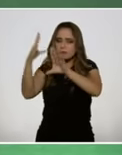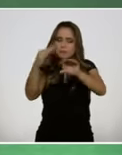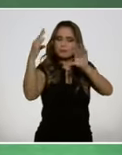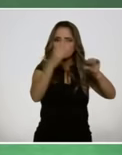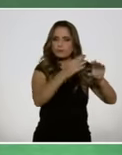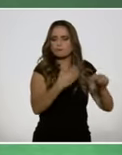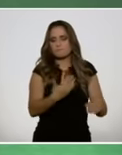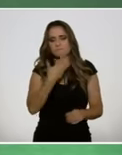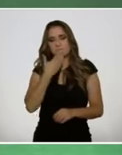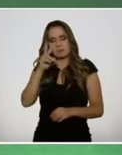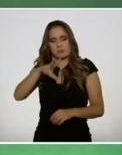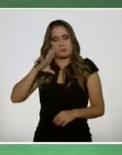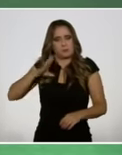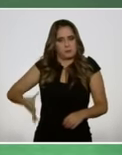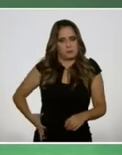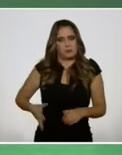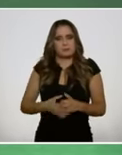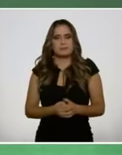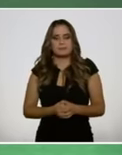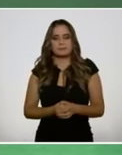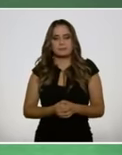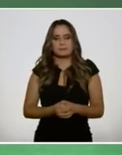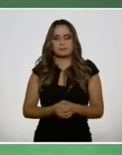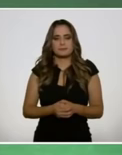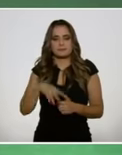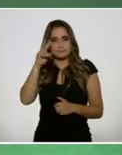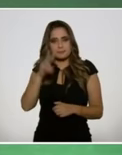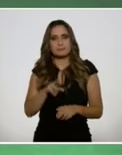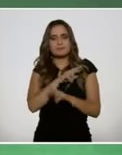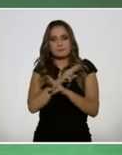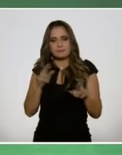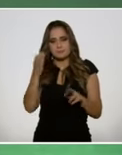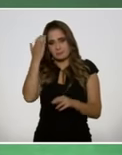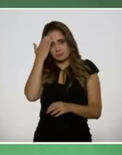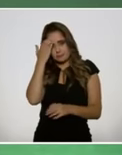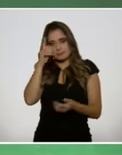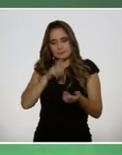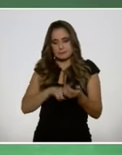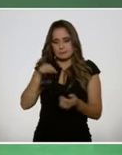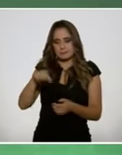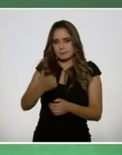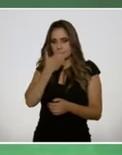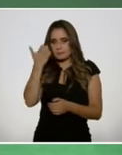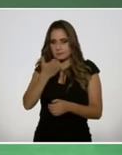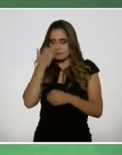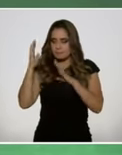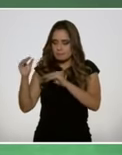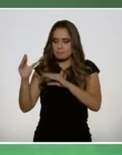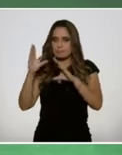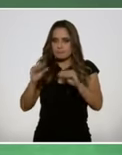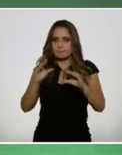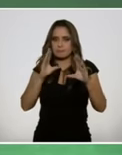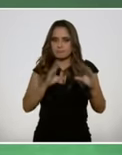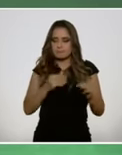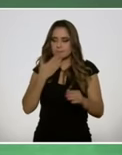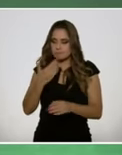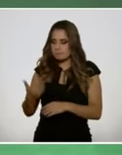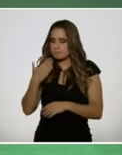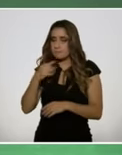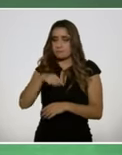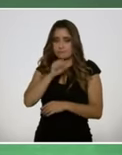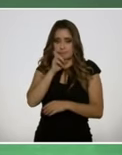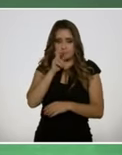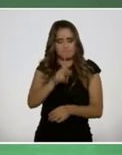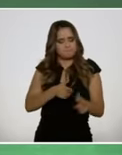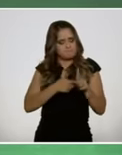nuestro país. Con el conocimiento acumulado y con la experiencia de la Comunidad Educativa de México, la SEP seguirá enfrentando con